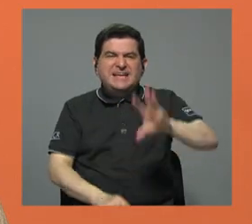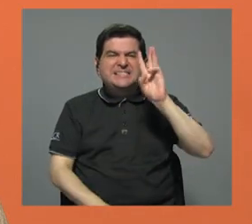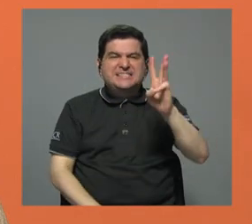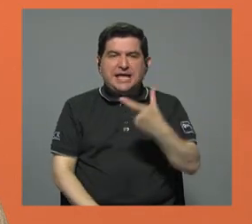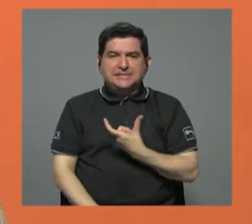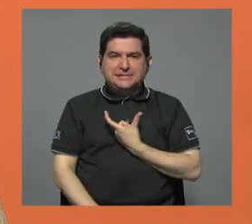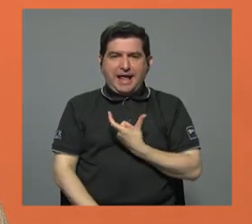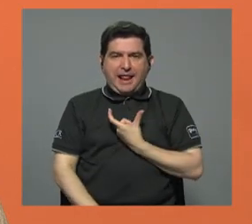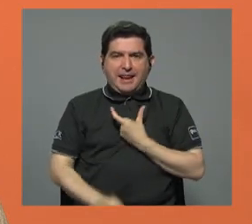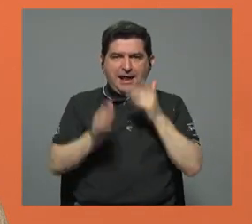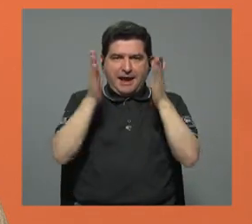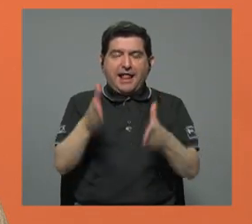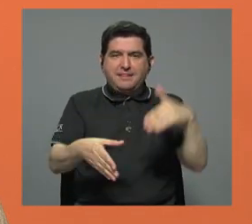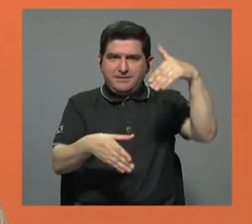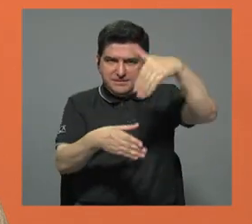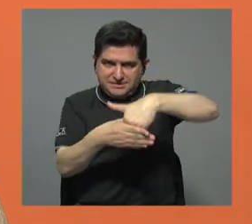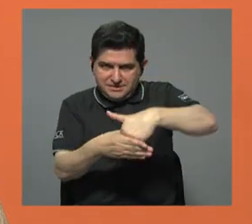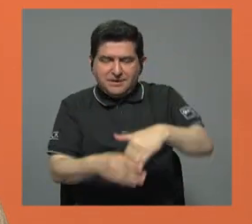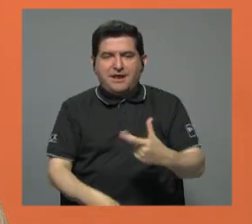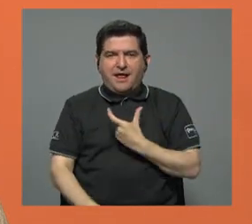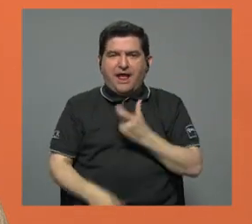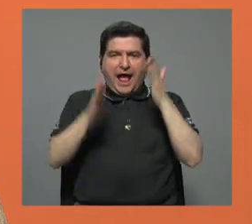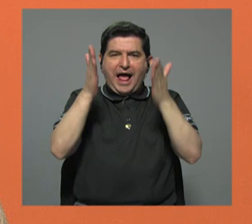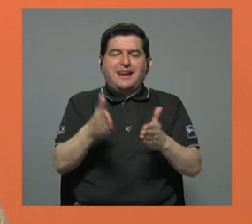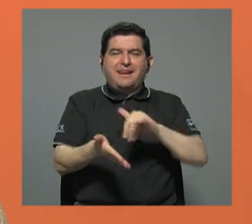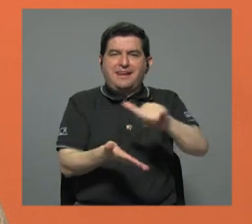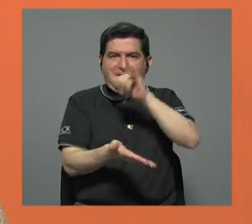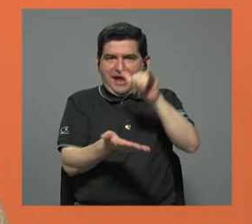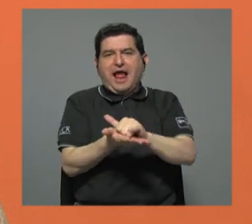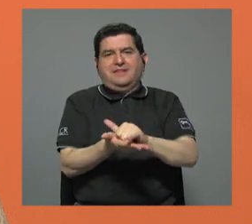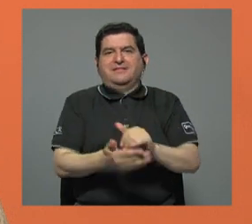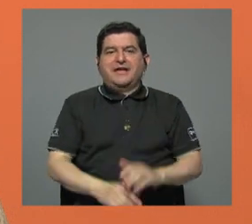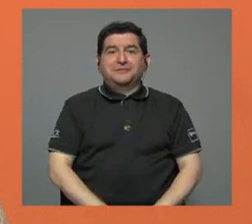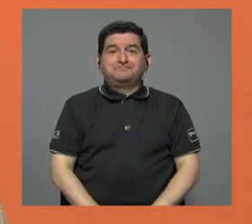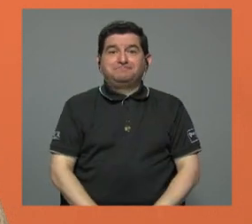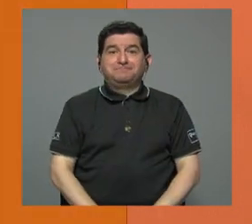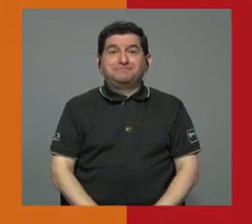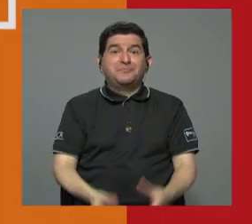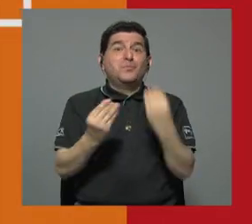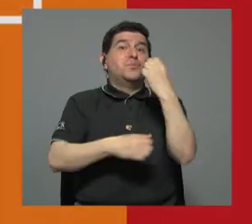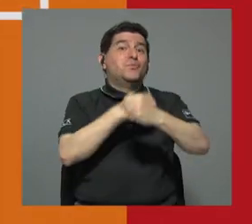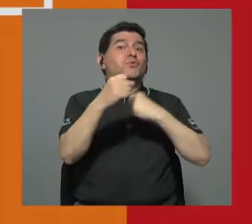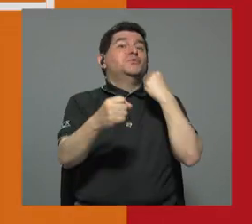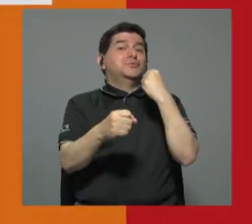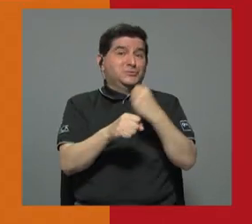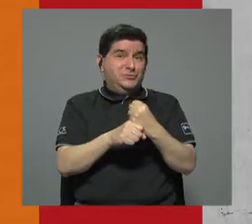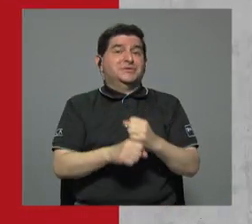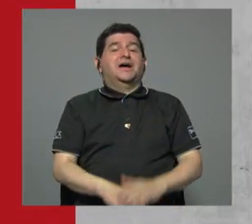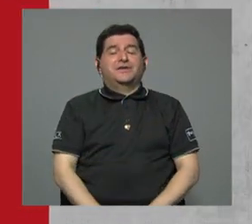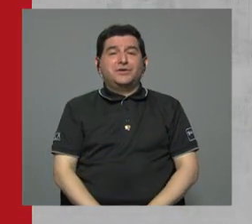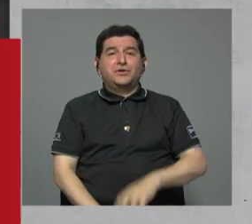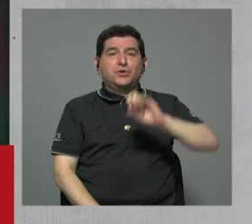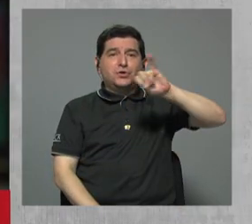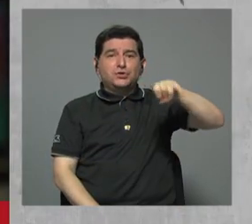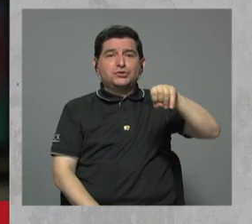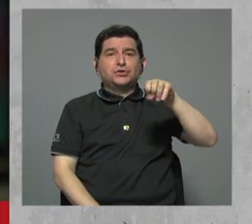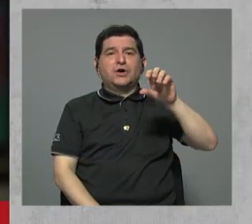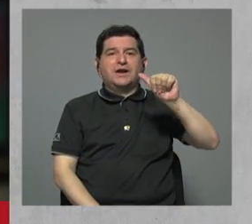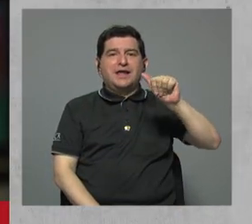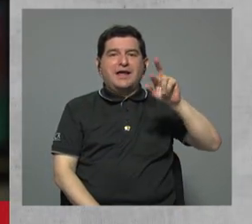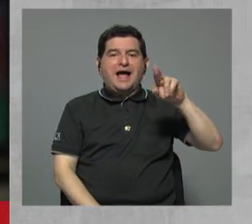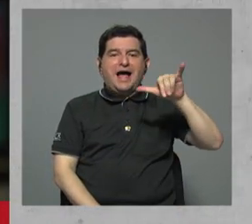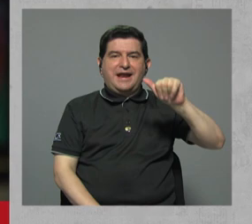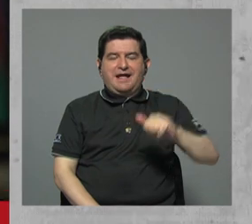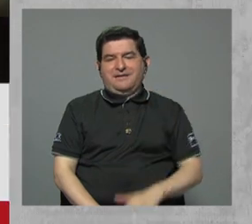alcaldes incluidos el alcalde de san josé-el por muchos años alcalde de san josé johnny araya por